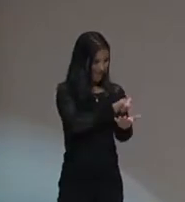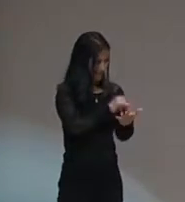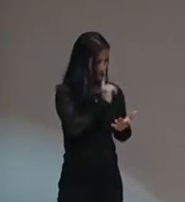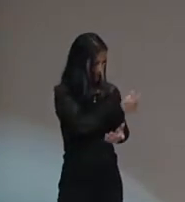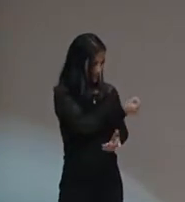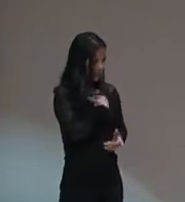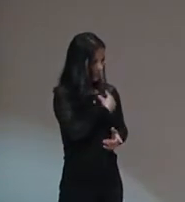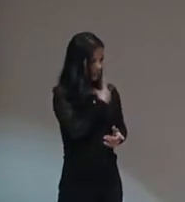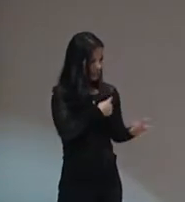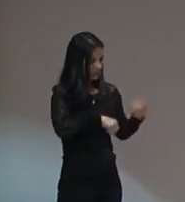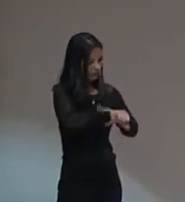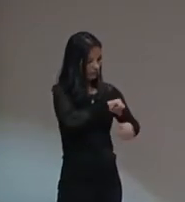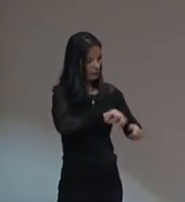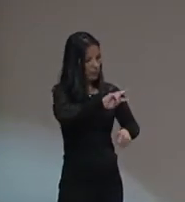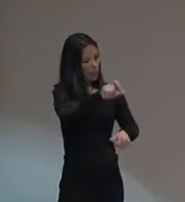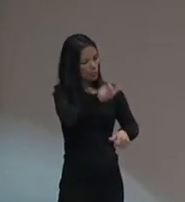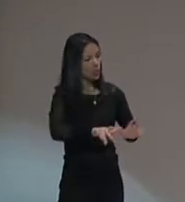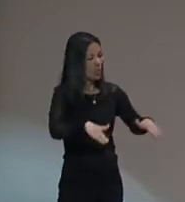restituimos al otro?